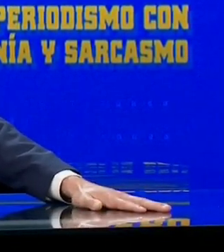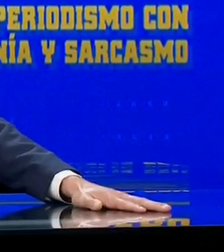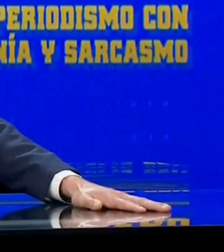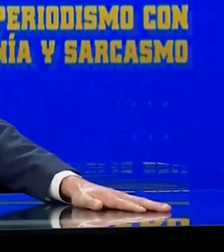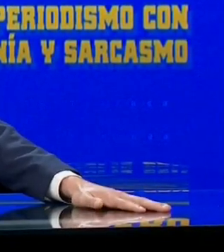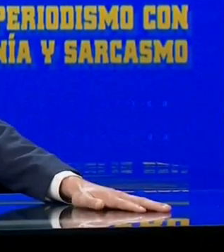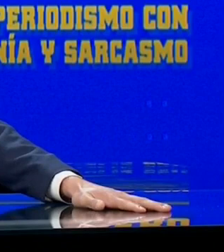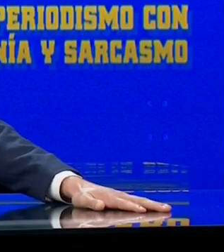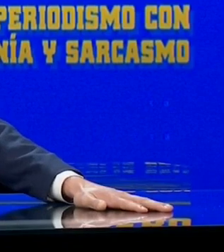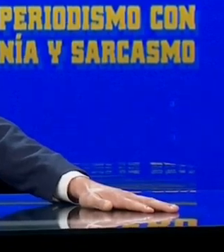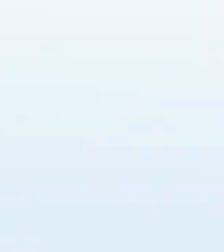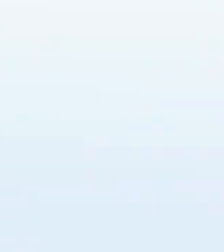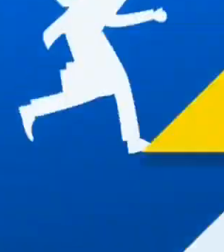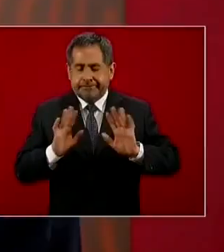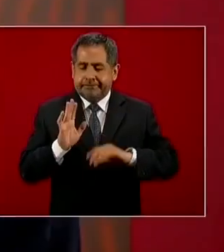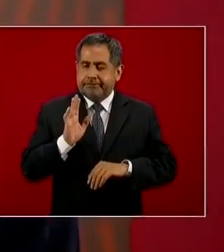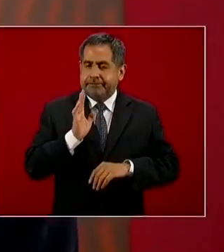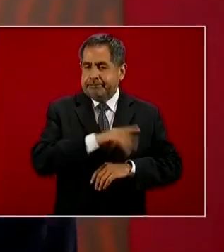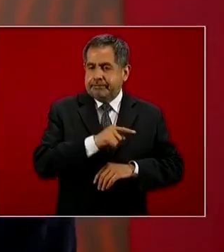capo.